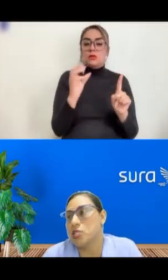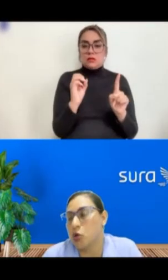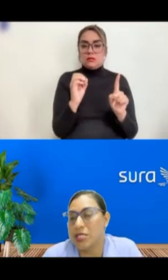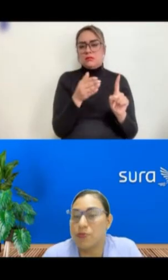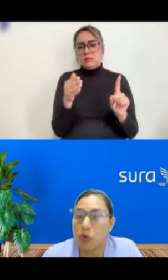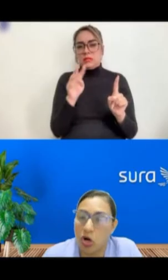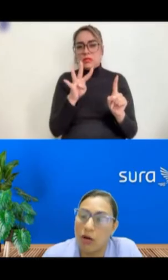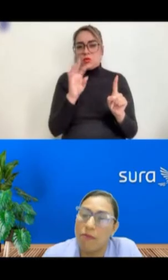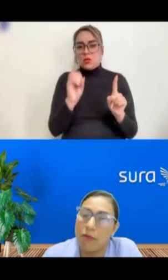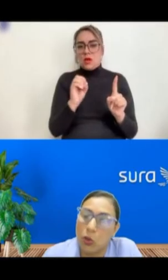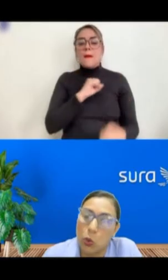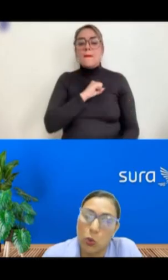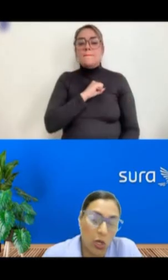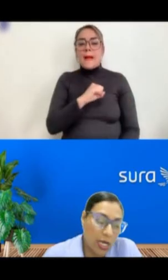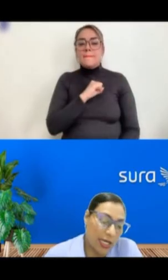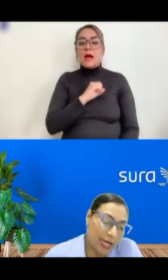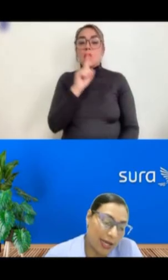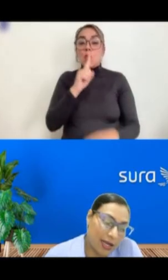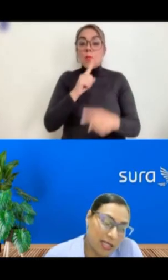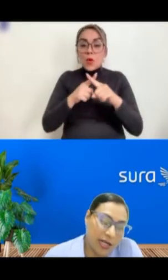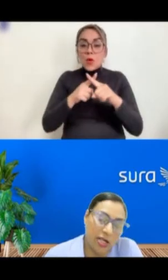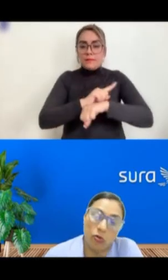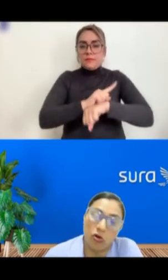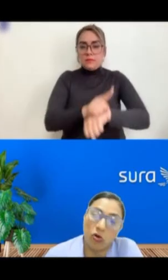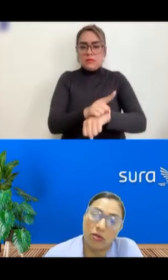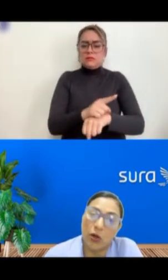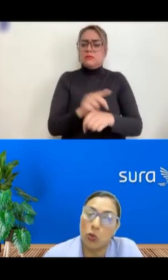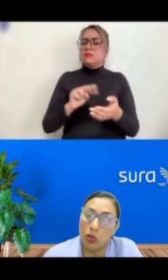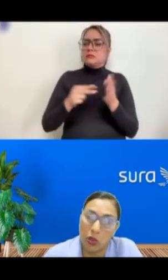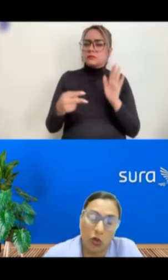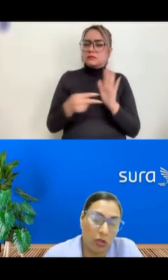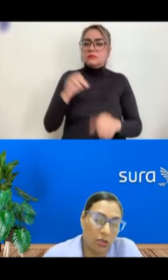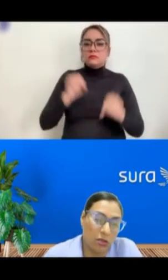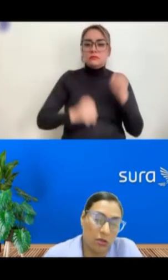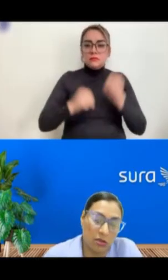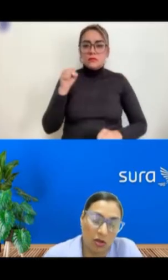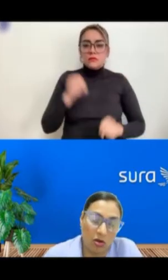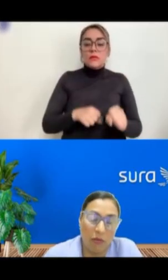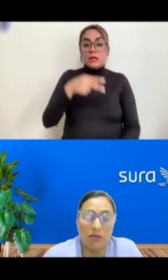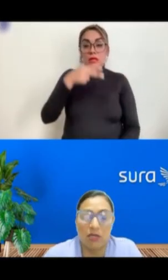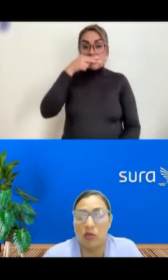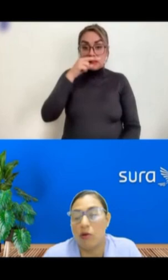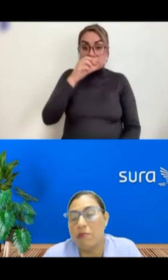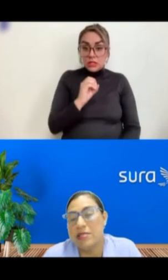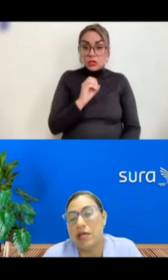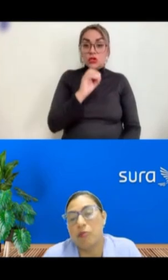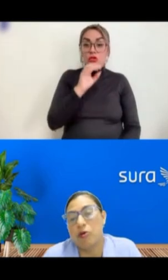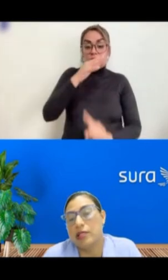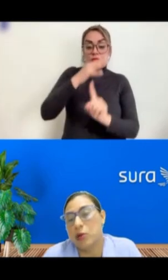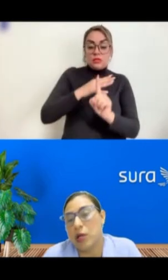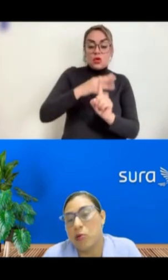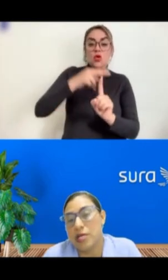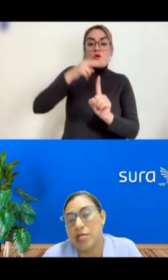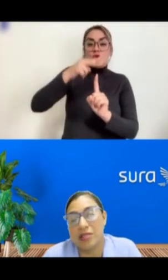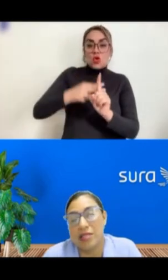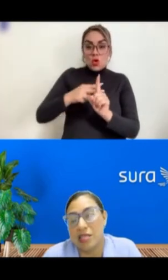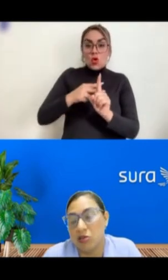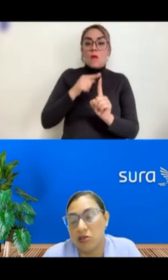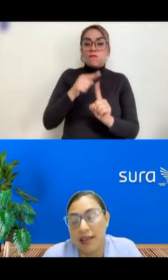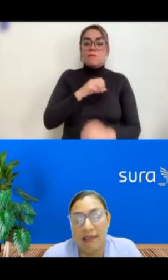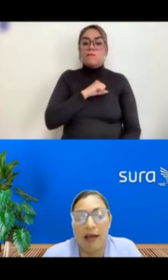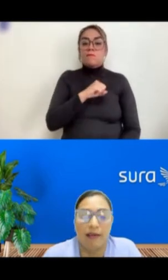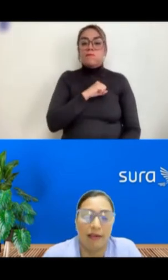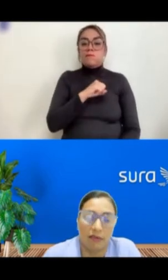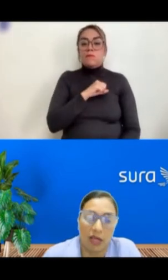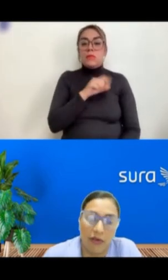140 pulsaciones por minuto. ¿Qué quiere decir? Que yo puedo encontrar un niño de 5 meses, 2 meses que pueda tener unas pulsaciones